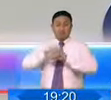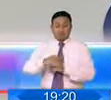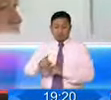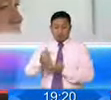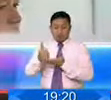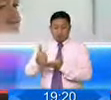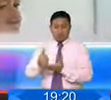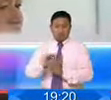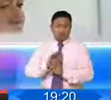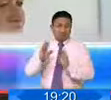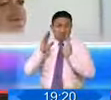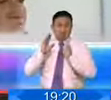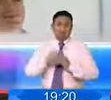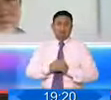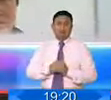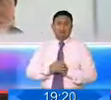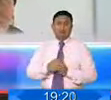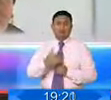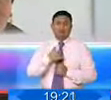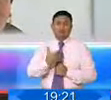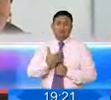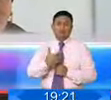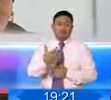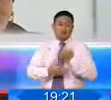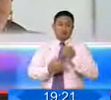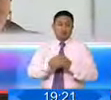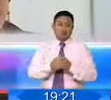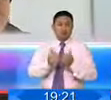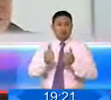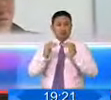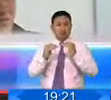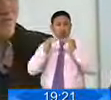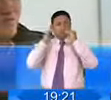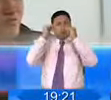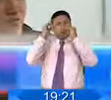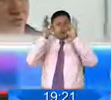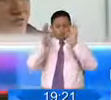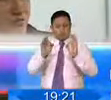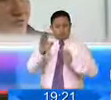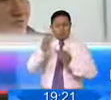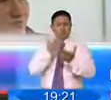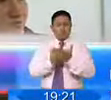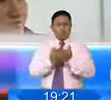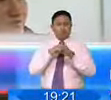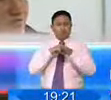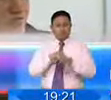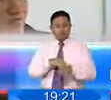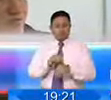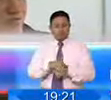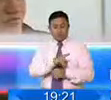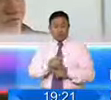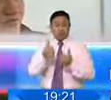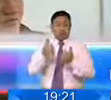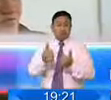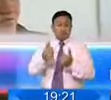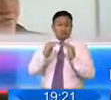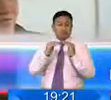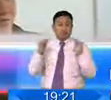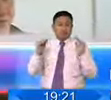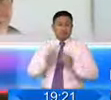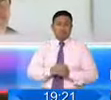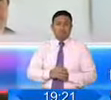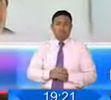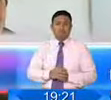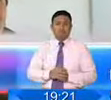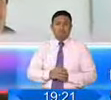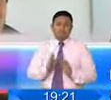acogida. Al rescato que hacía una audiencia con mucha altura, con muchos argumentos, me parece que esto le hace bien a la democracia.